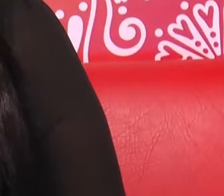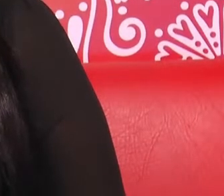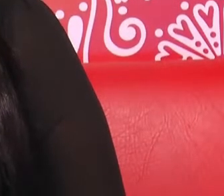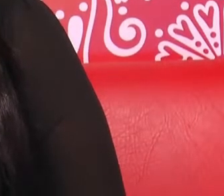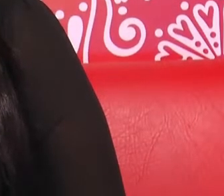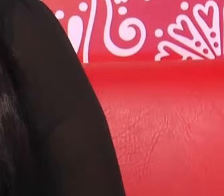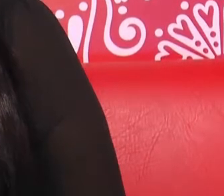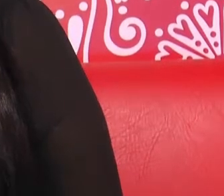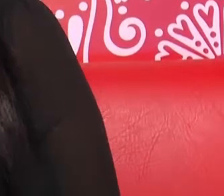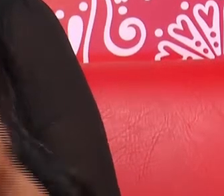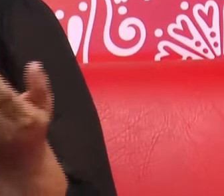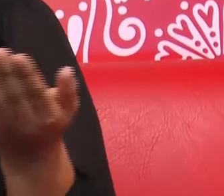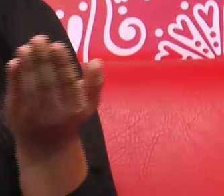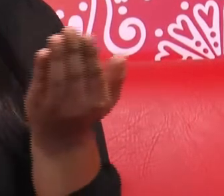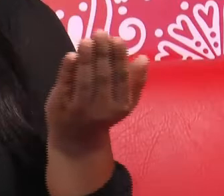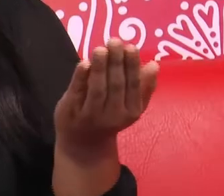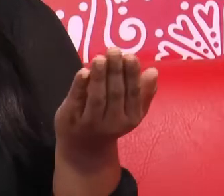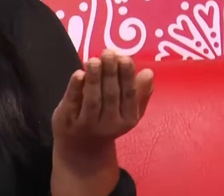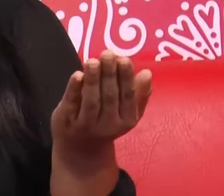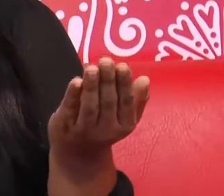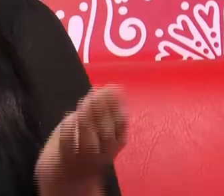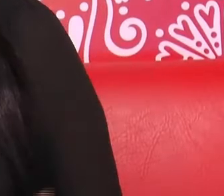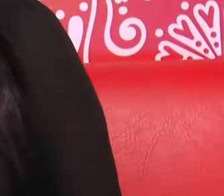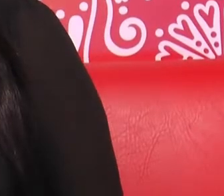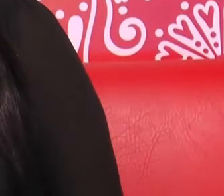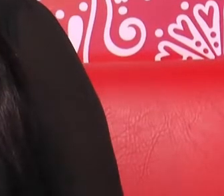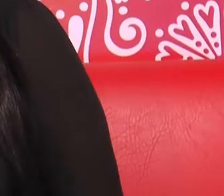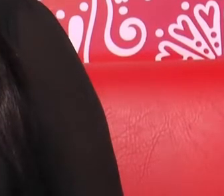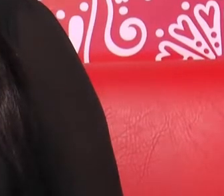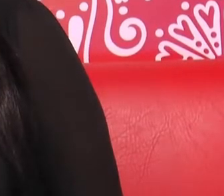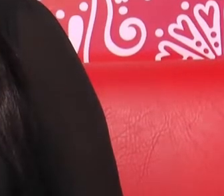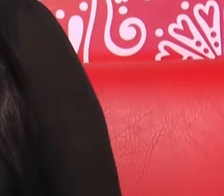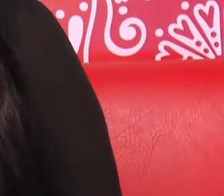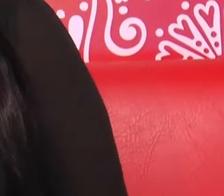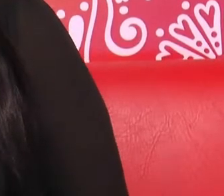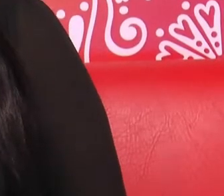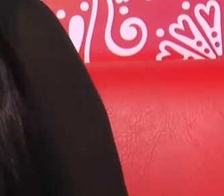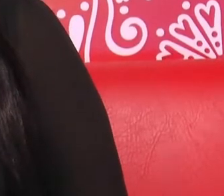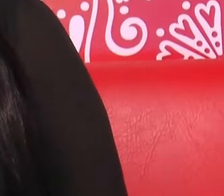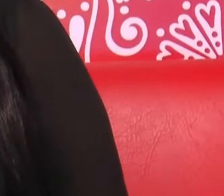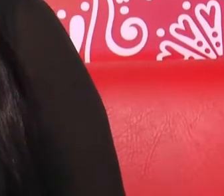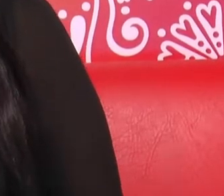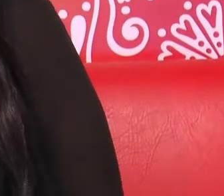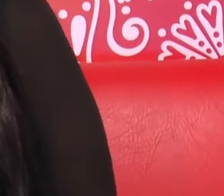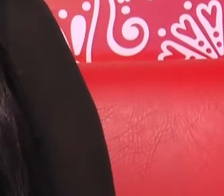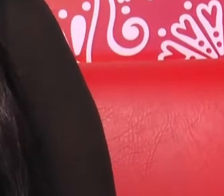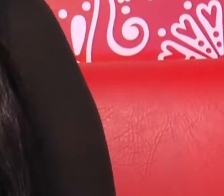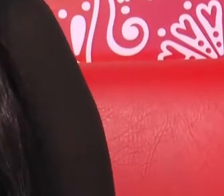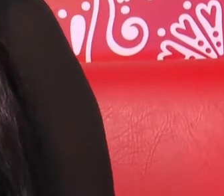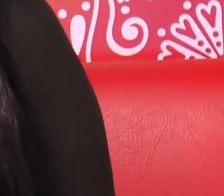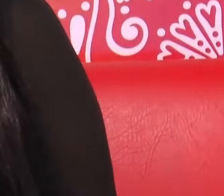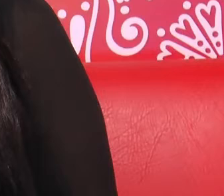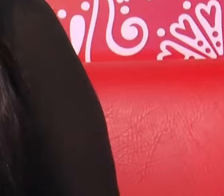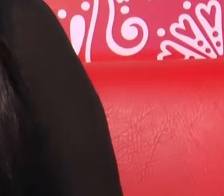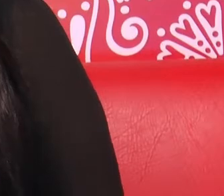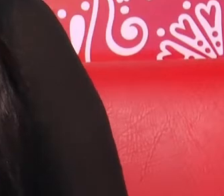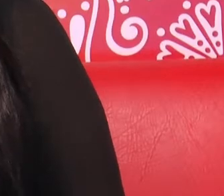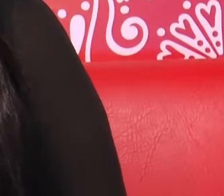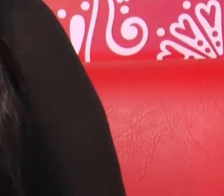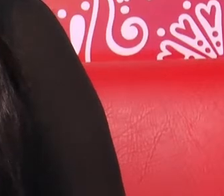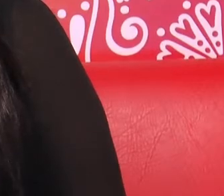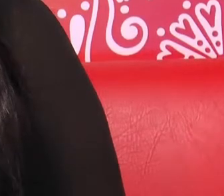tal? Muy buenos días. Nos encontramos en casa, como es habitual los jueves. Nosotros estamos aquí en la cervecería. Hoy